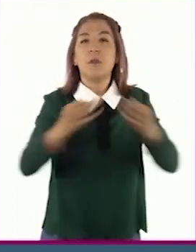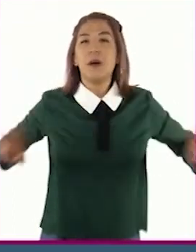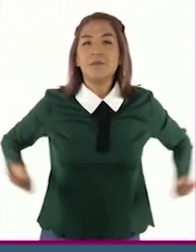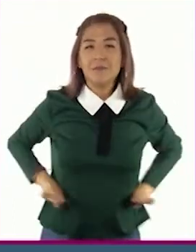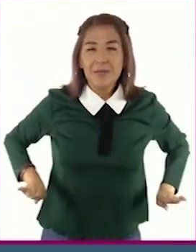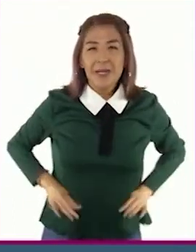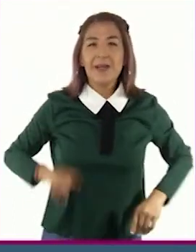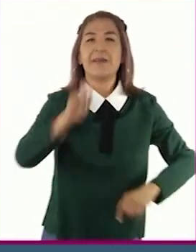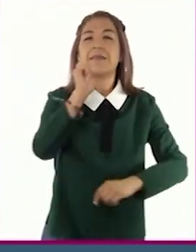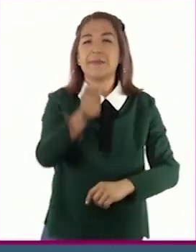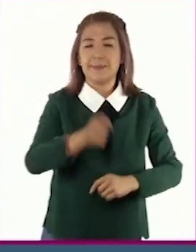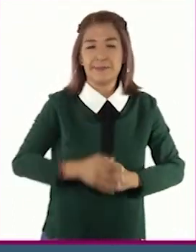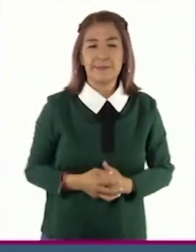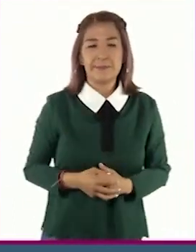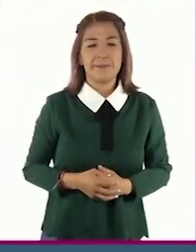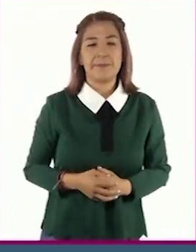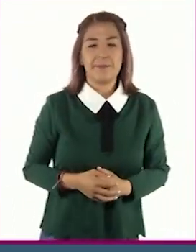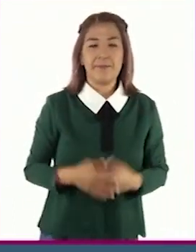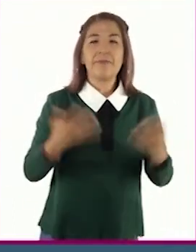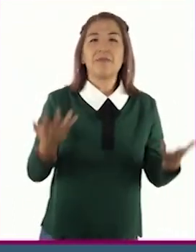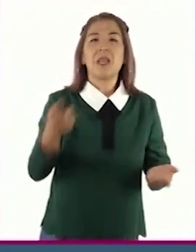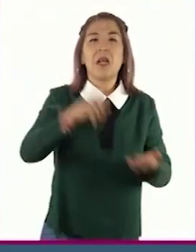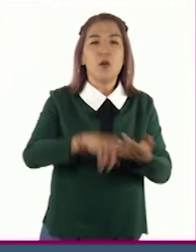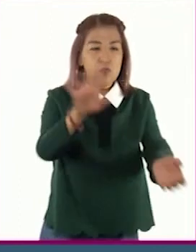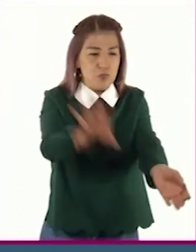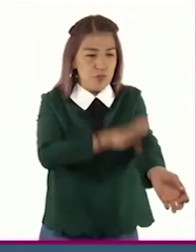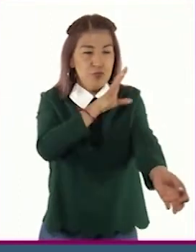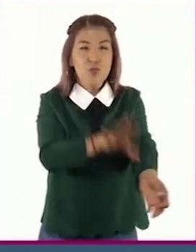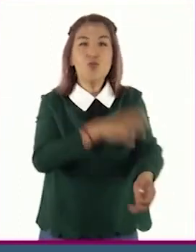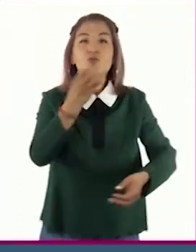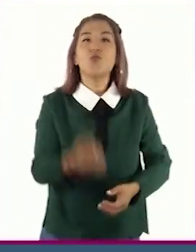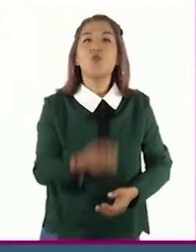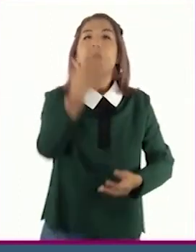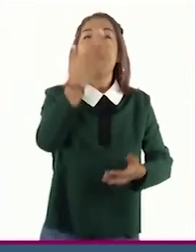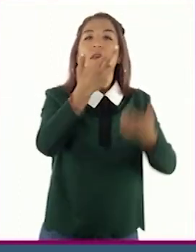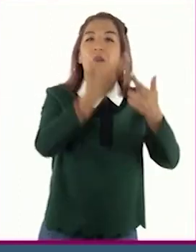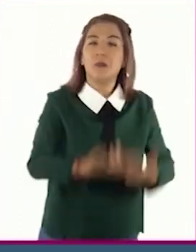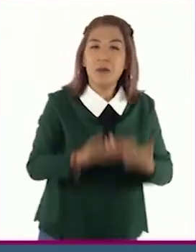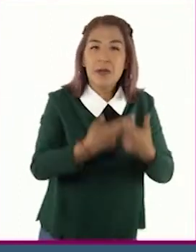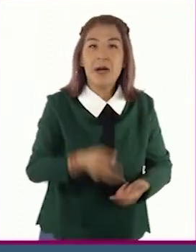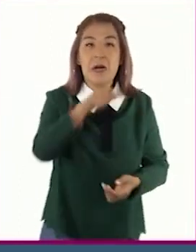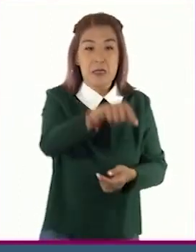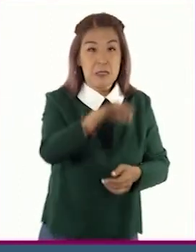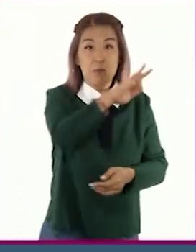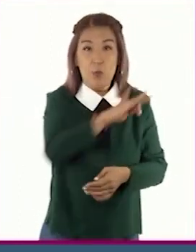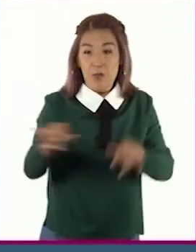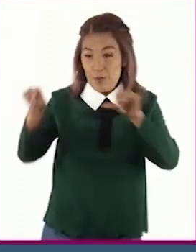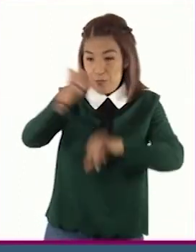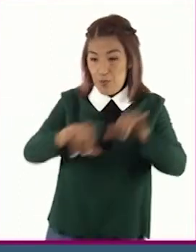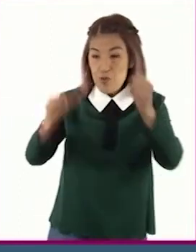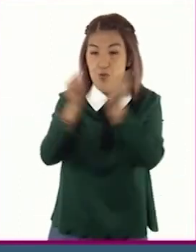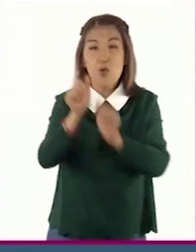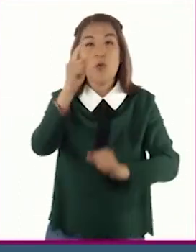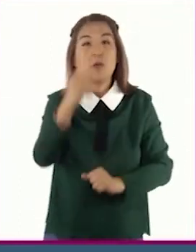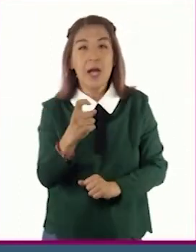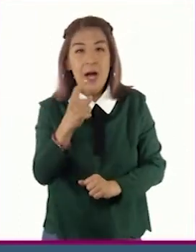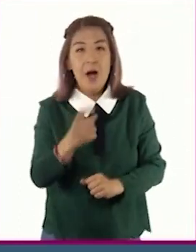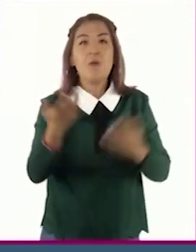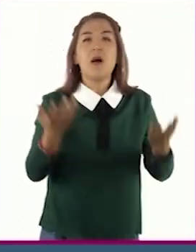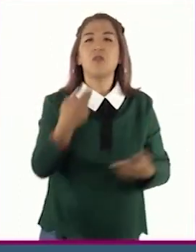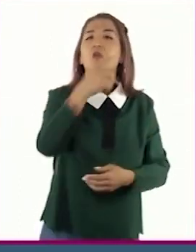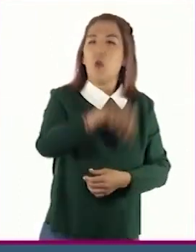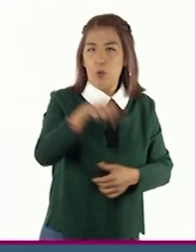como la carga, que sean solubles en agua o no, entre otras características. Y